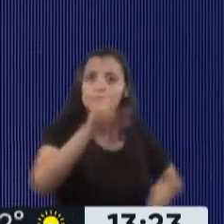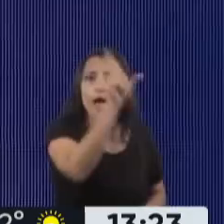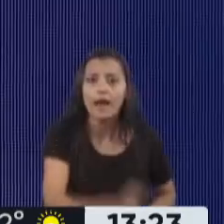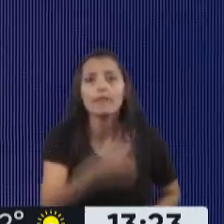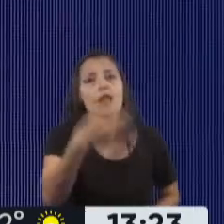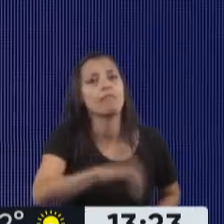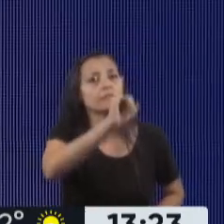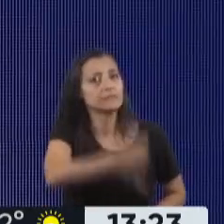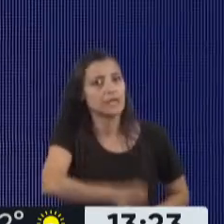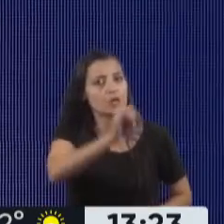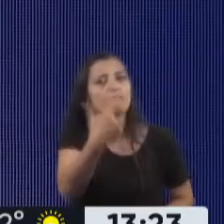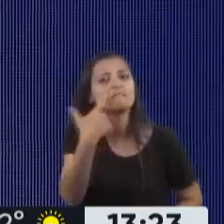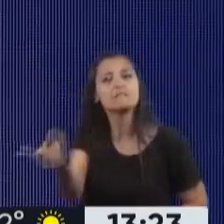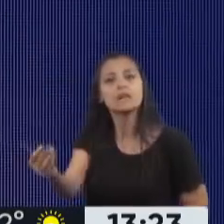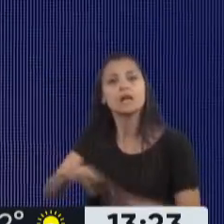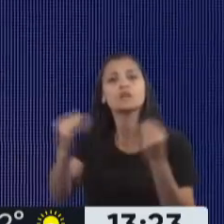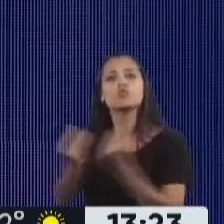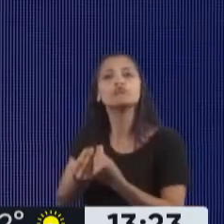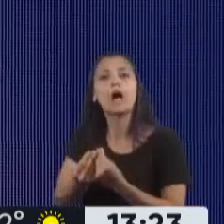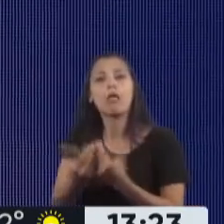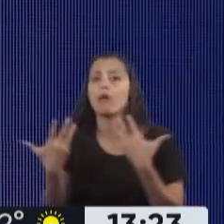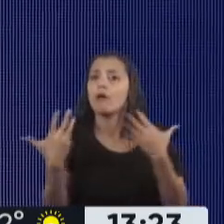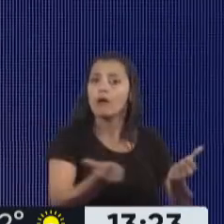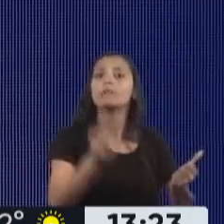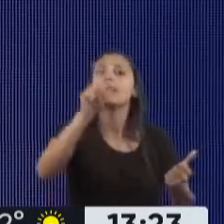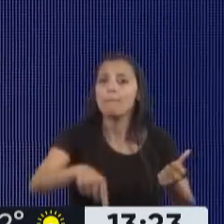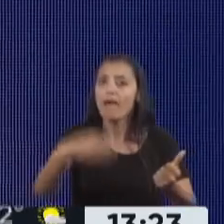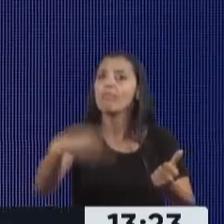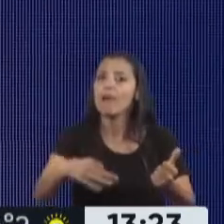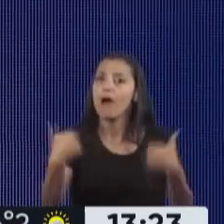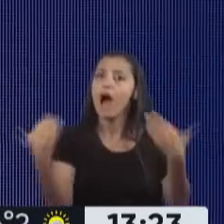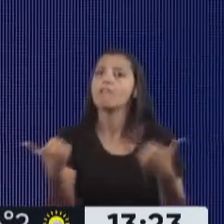a tomar los resultados que genera defensa de la competencia.